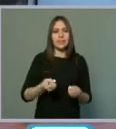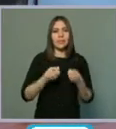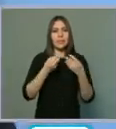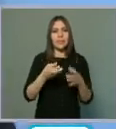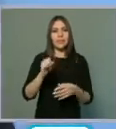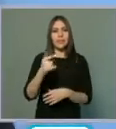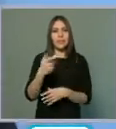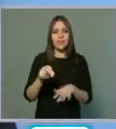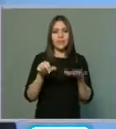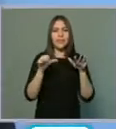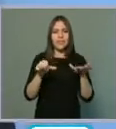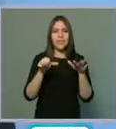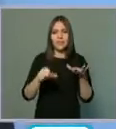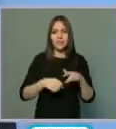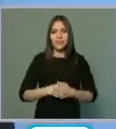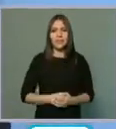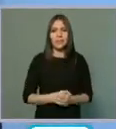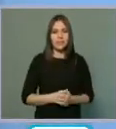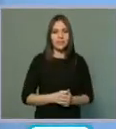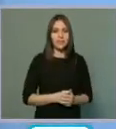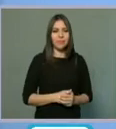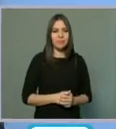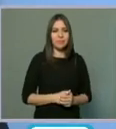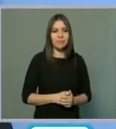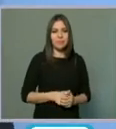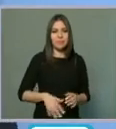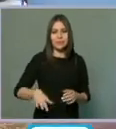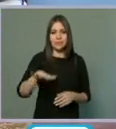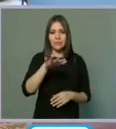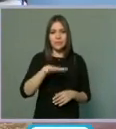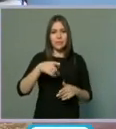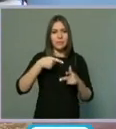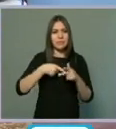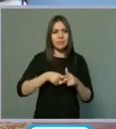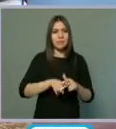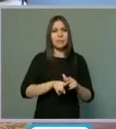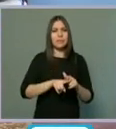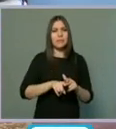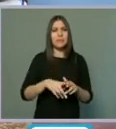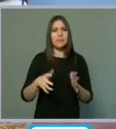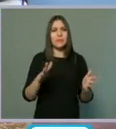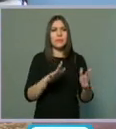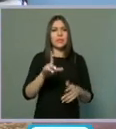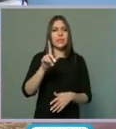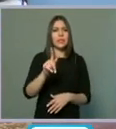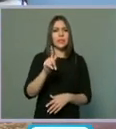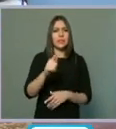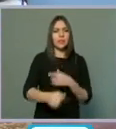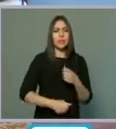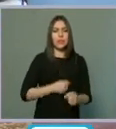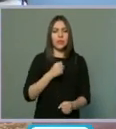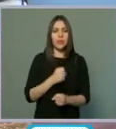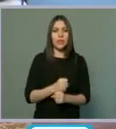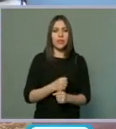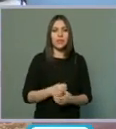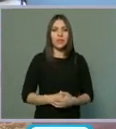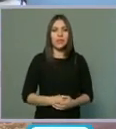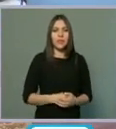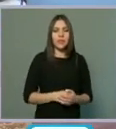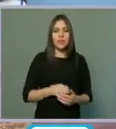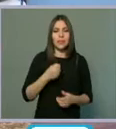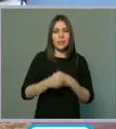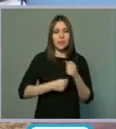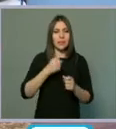que en Jerusalén el Estado israelí surge hace bien, como dice, 70 años. En